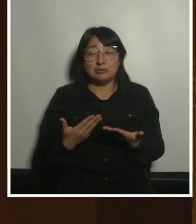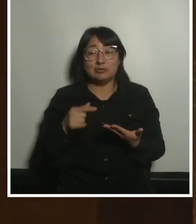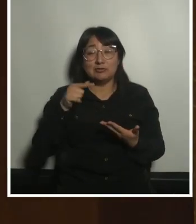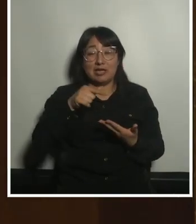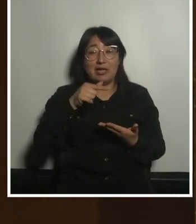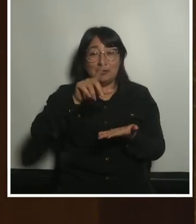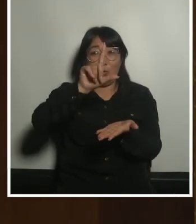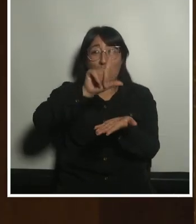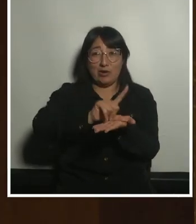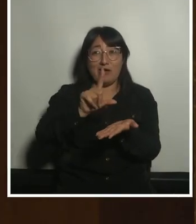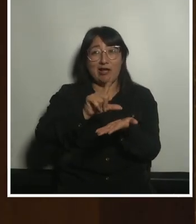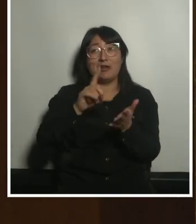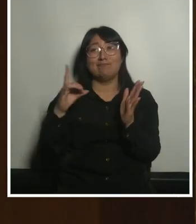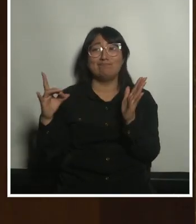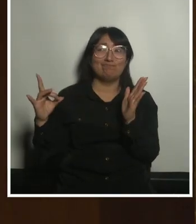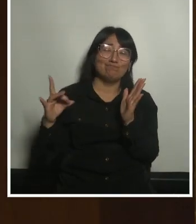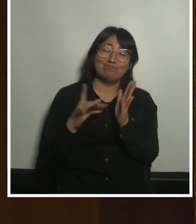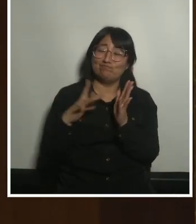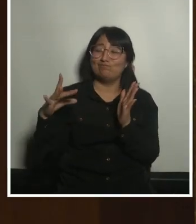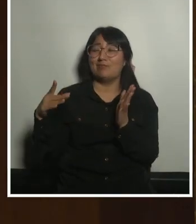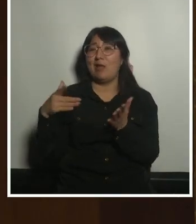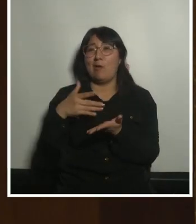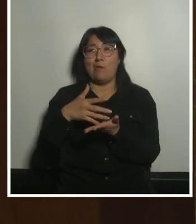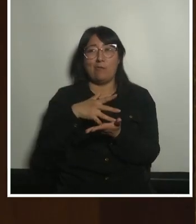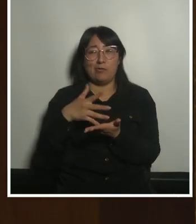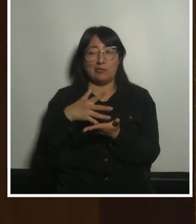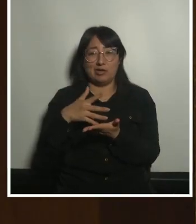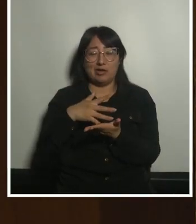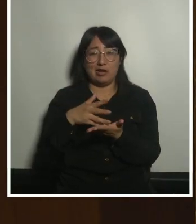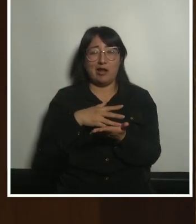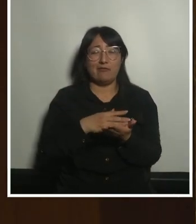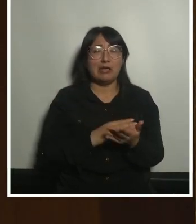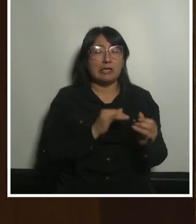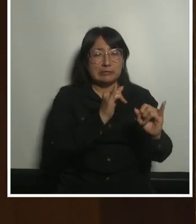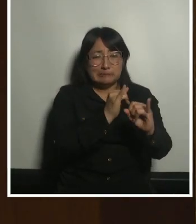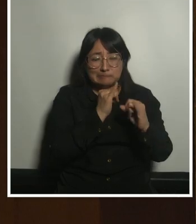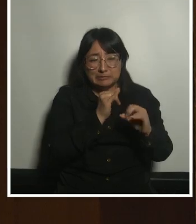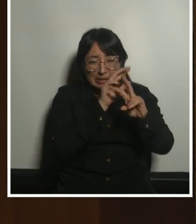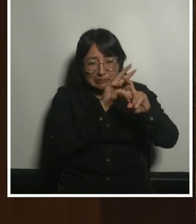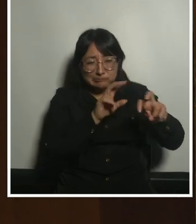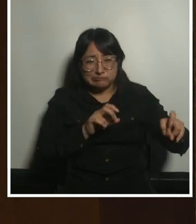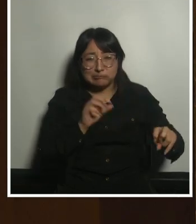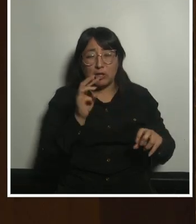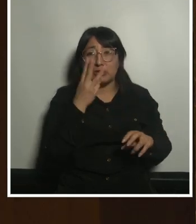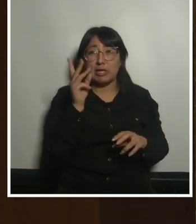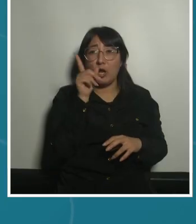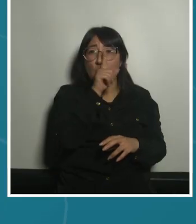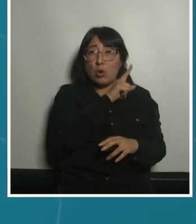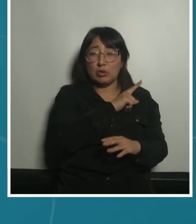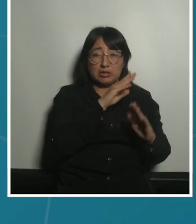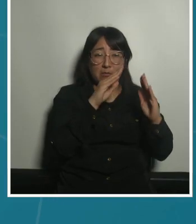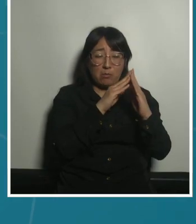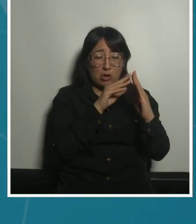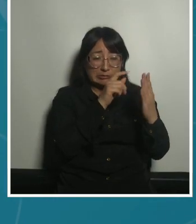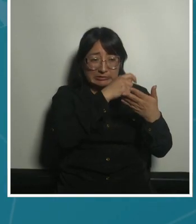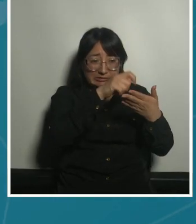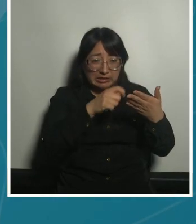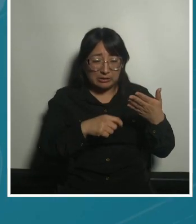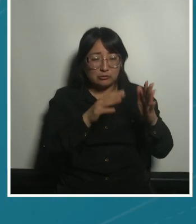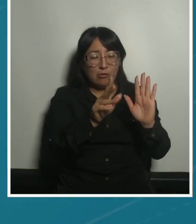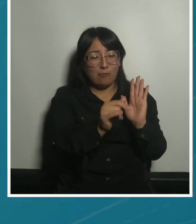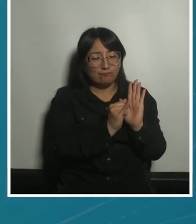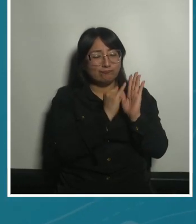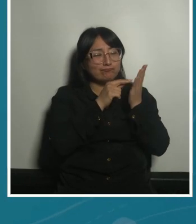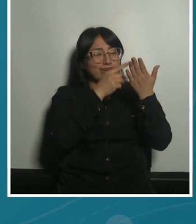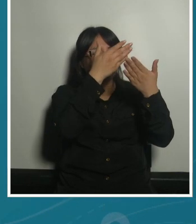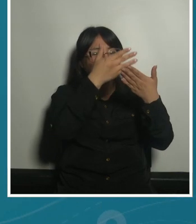vulnerable. Es lo que nos ha ido arrojando los resultados analizando los 3 últimos censos. Las áreas de vulnerabilidad no se